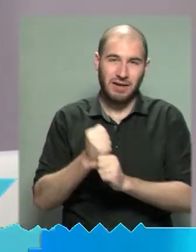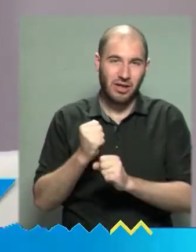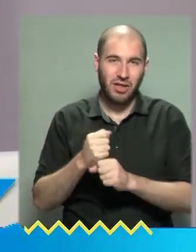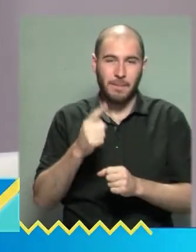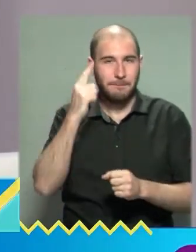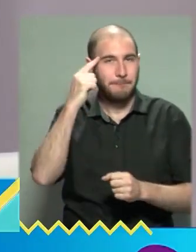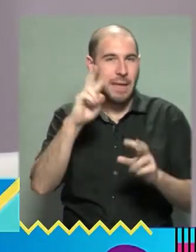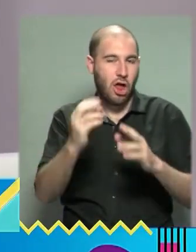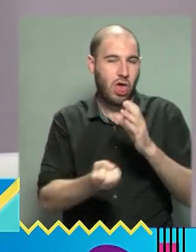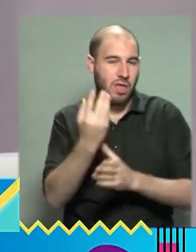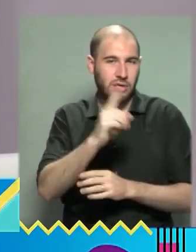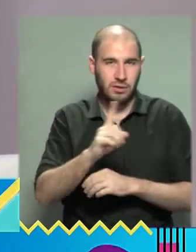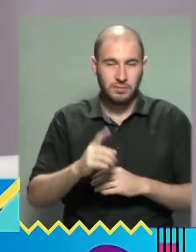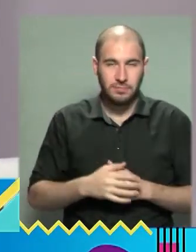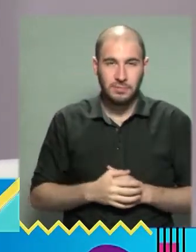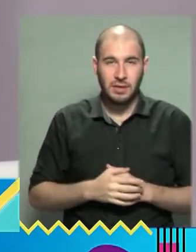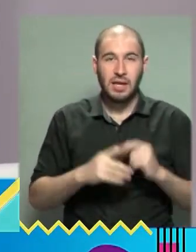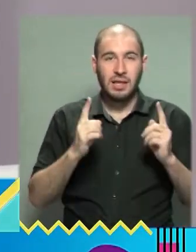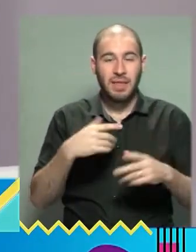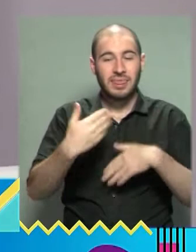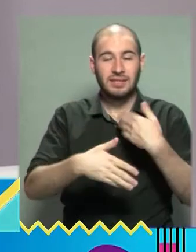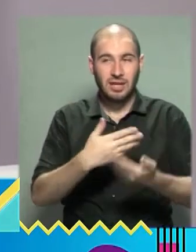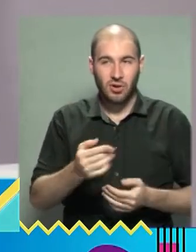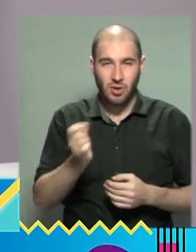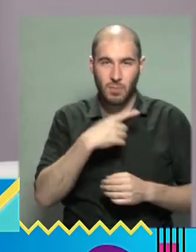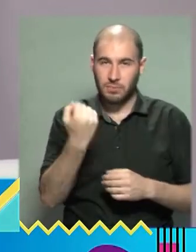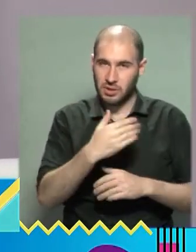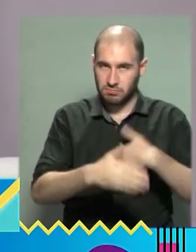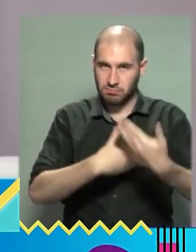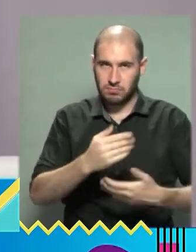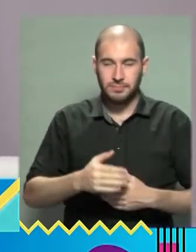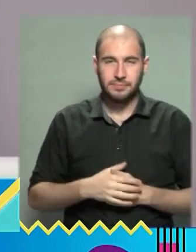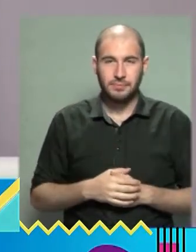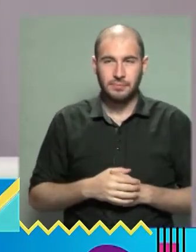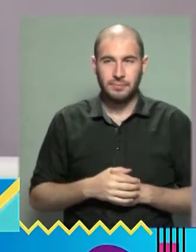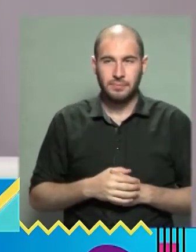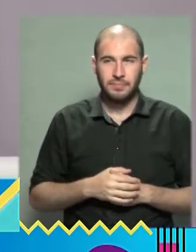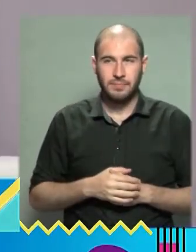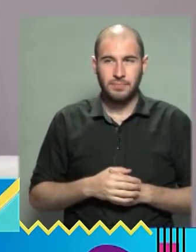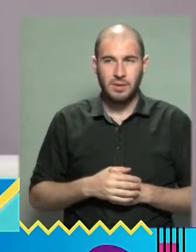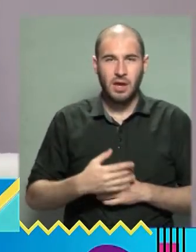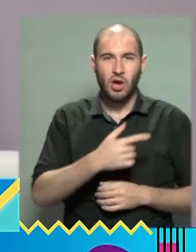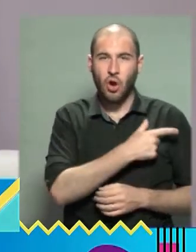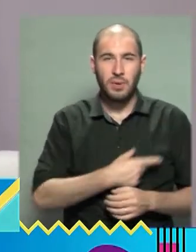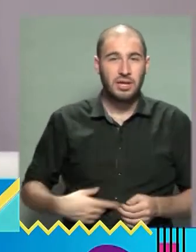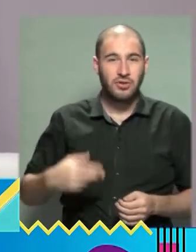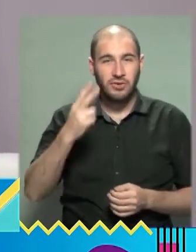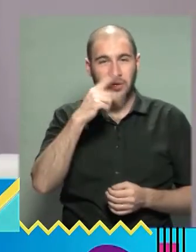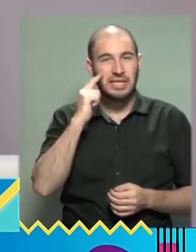los inventó Perón. Inclusive, él desarrolló algo muy importante, que es que durante el gobierno de